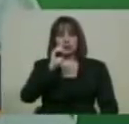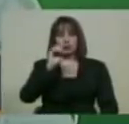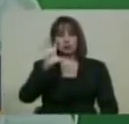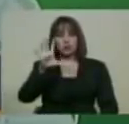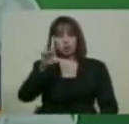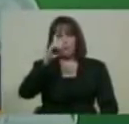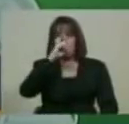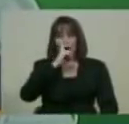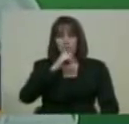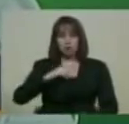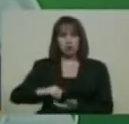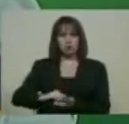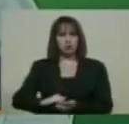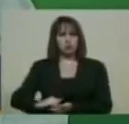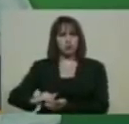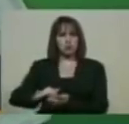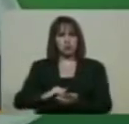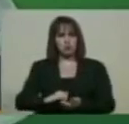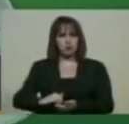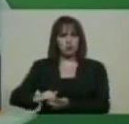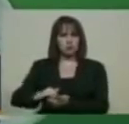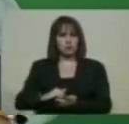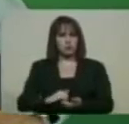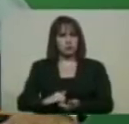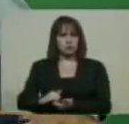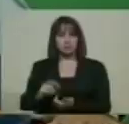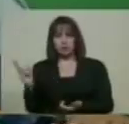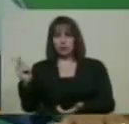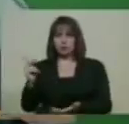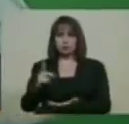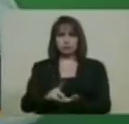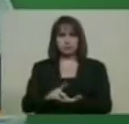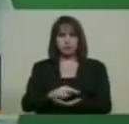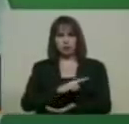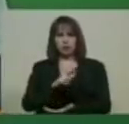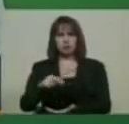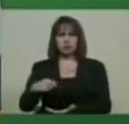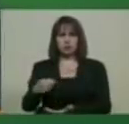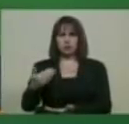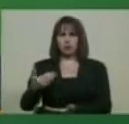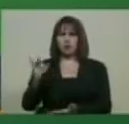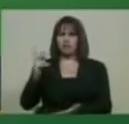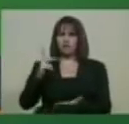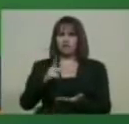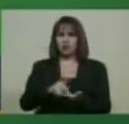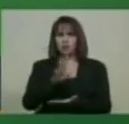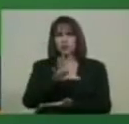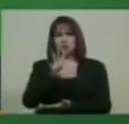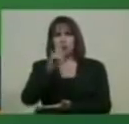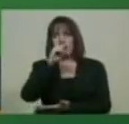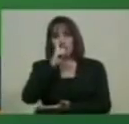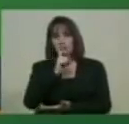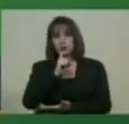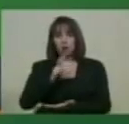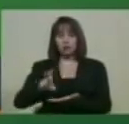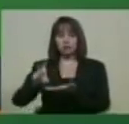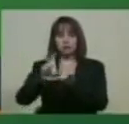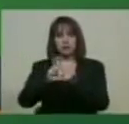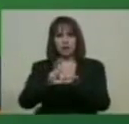en la ciudad de Trujillo, allí estuvimos nosotros hace 5 años en el Bicentenario,